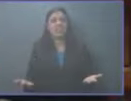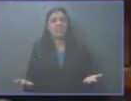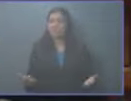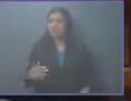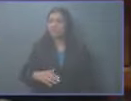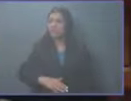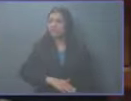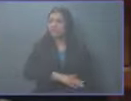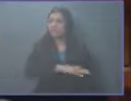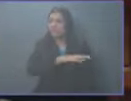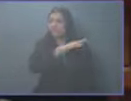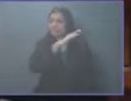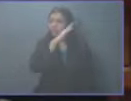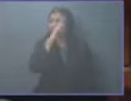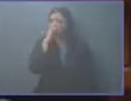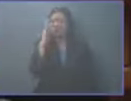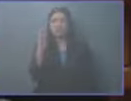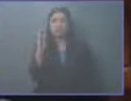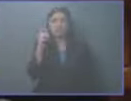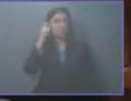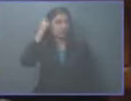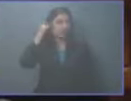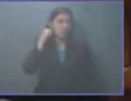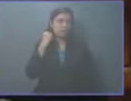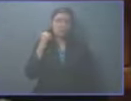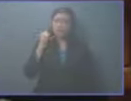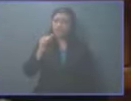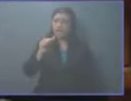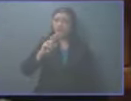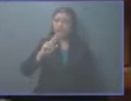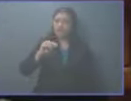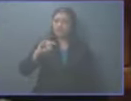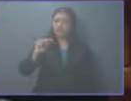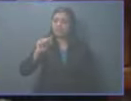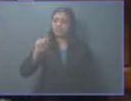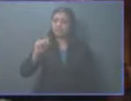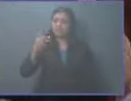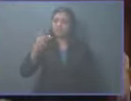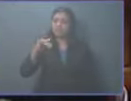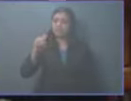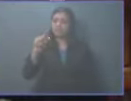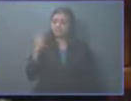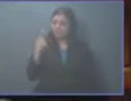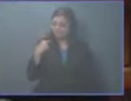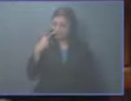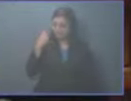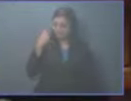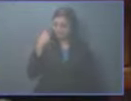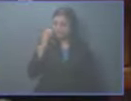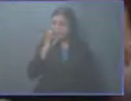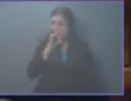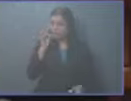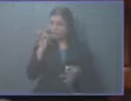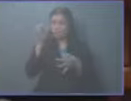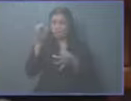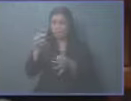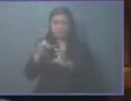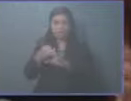día, el comisionado Arriaza Chicas, si él había renunciado al cargo